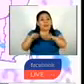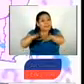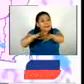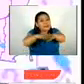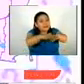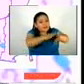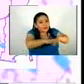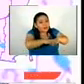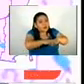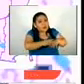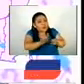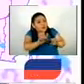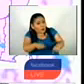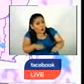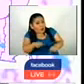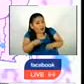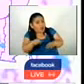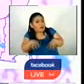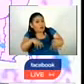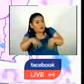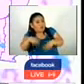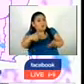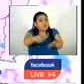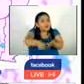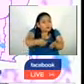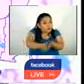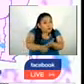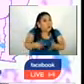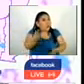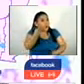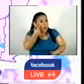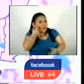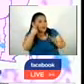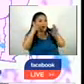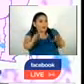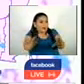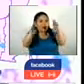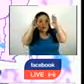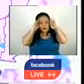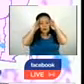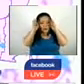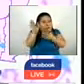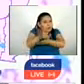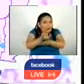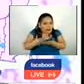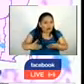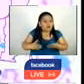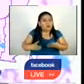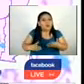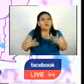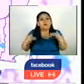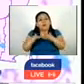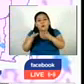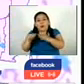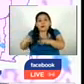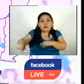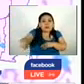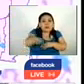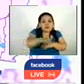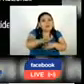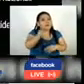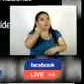a las autoridades departamentales y municipales a estar alerta ante posibles eventualidades. Además, pidieron a la población